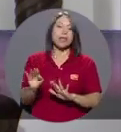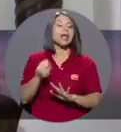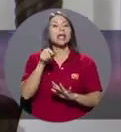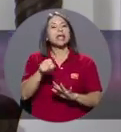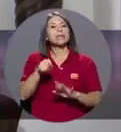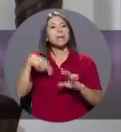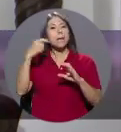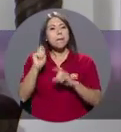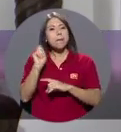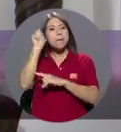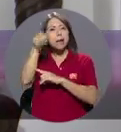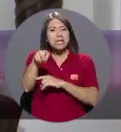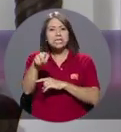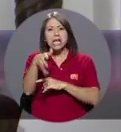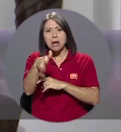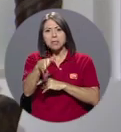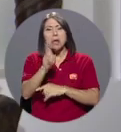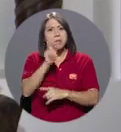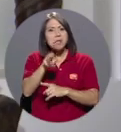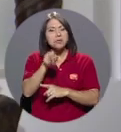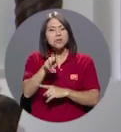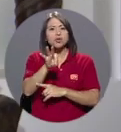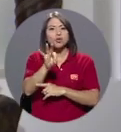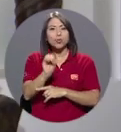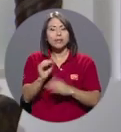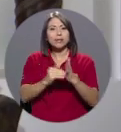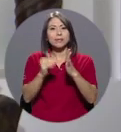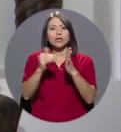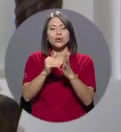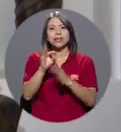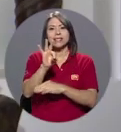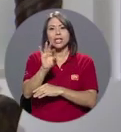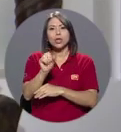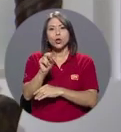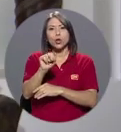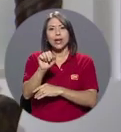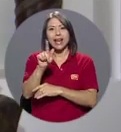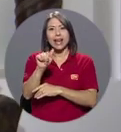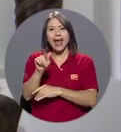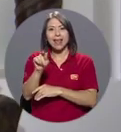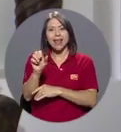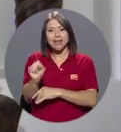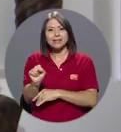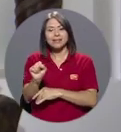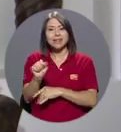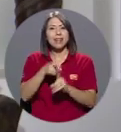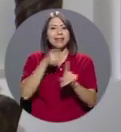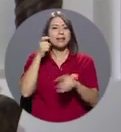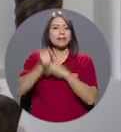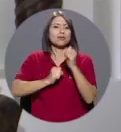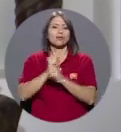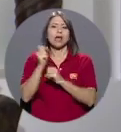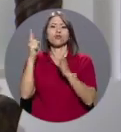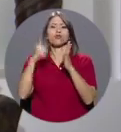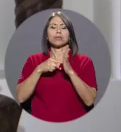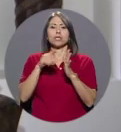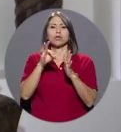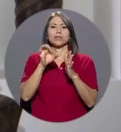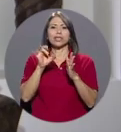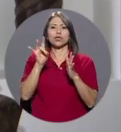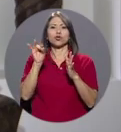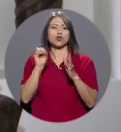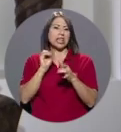70. Y la pesca está en los mismos 90 millones de toneladas desde los